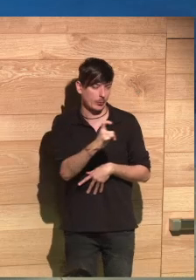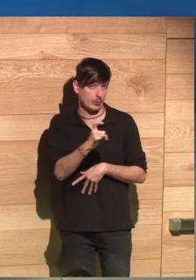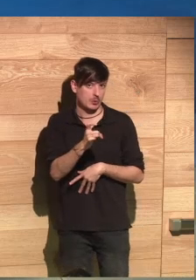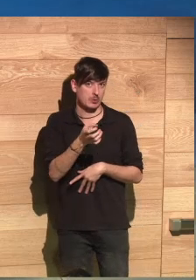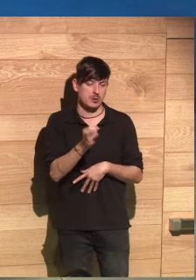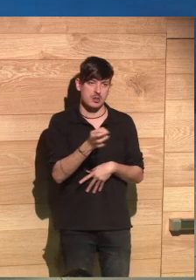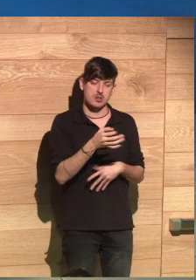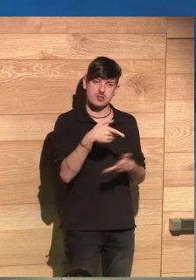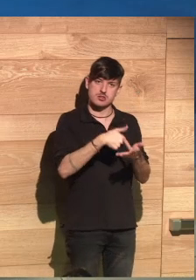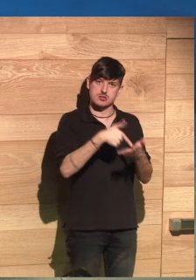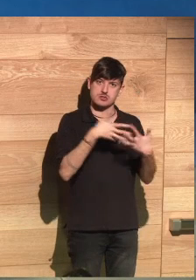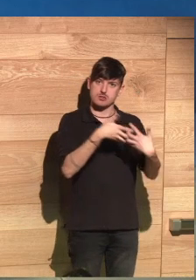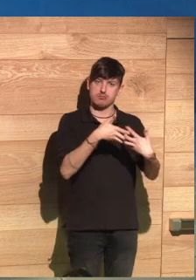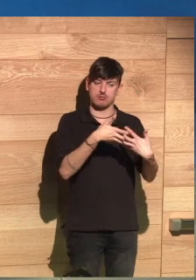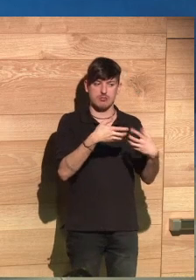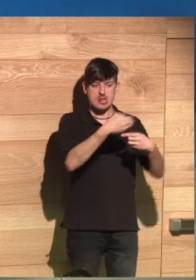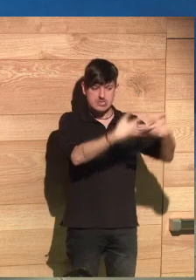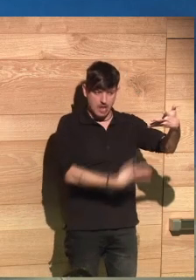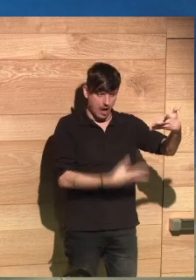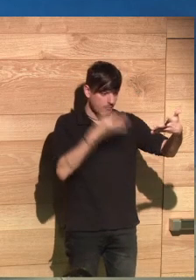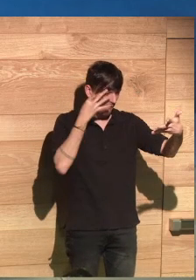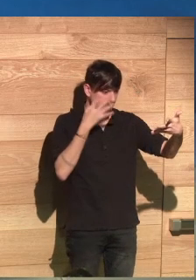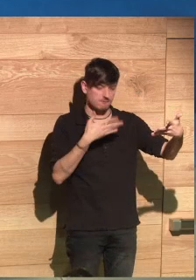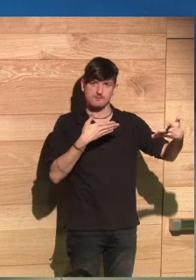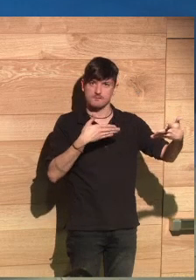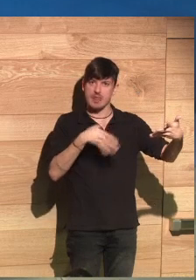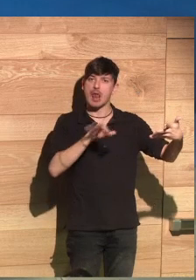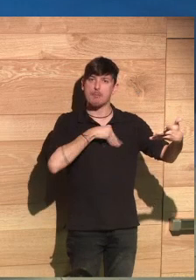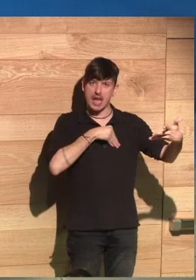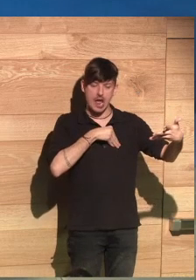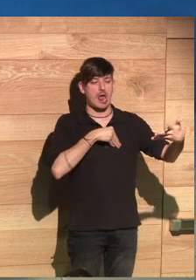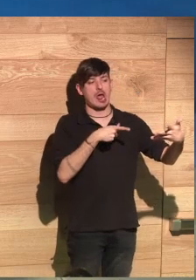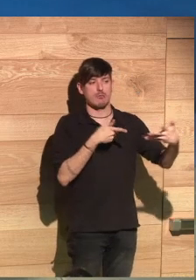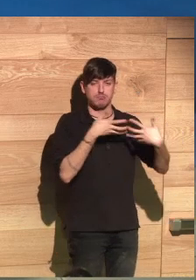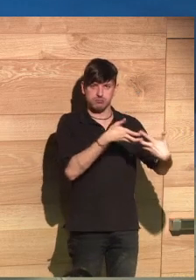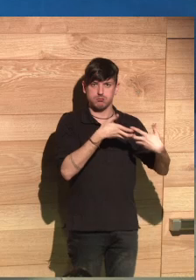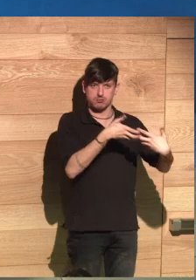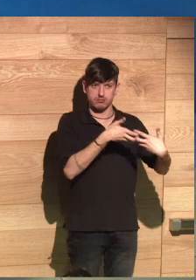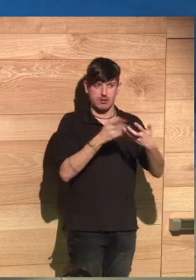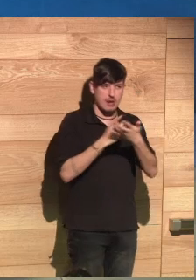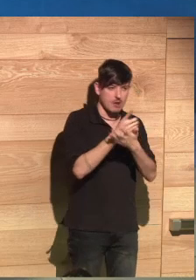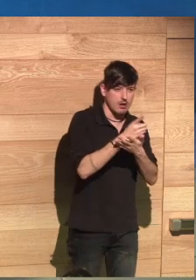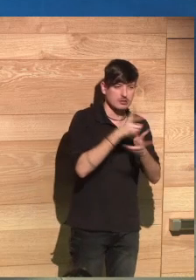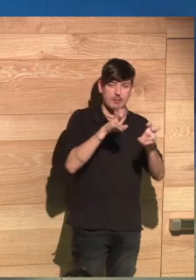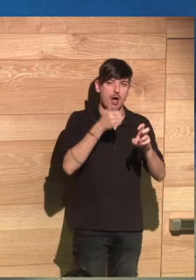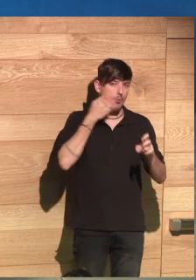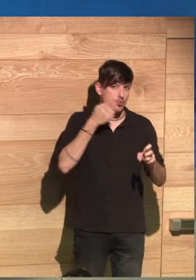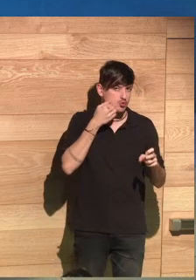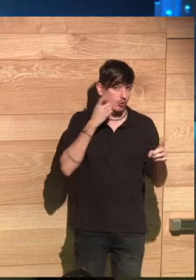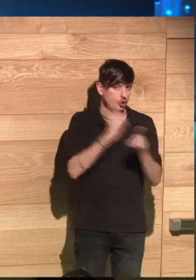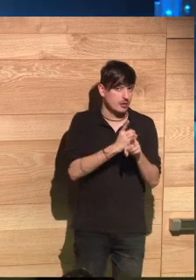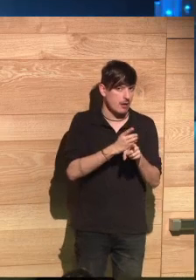pena luchar era interminable. Las causas se dibujaban en un mapamundi imaginario de países donde el abuso contra las mujeres